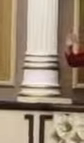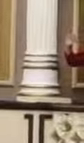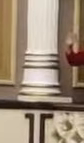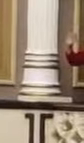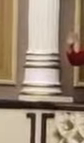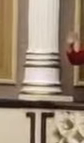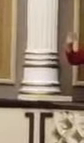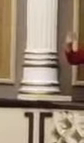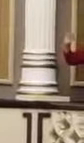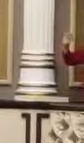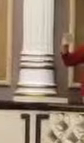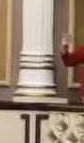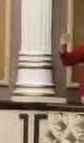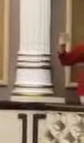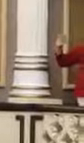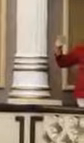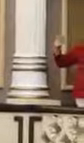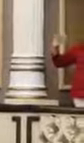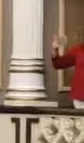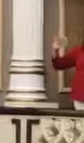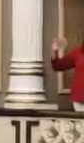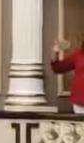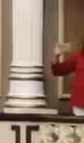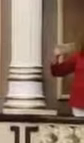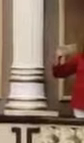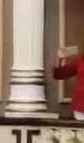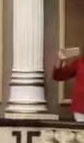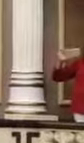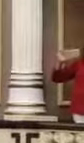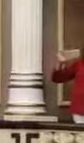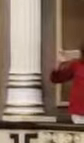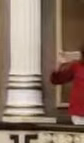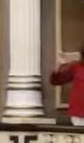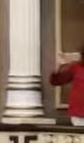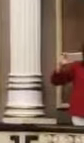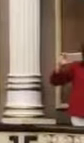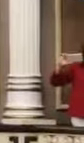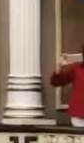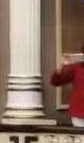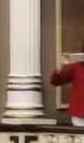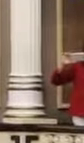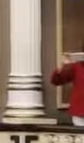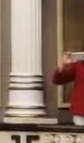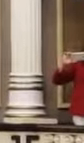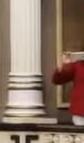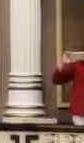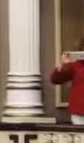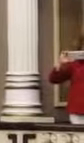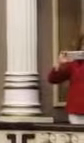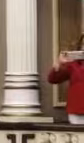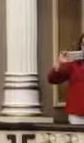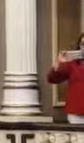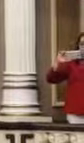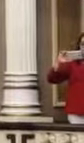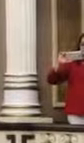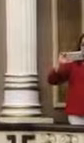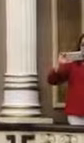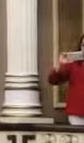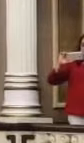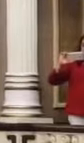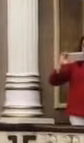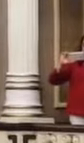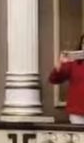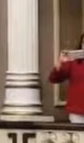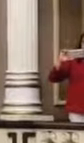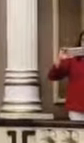sentido ético y quitarle la frivolidad, la vanidad, la opulencia, la